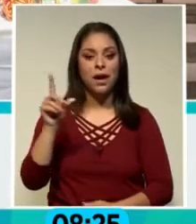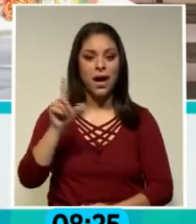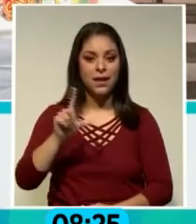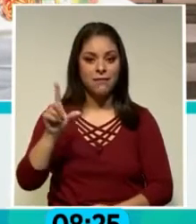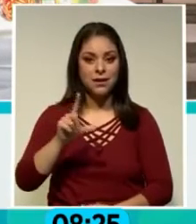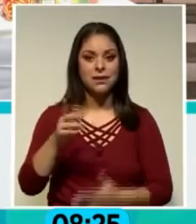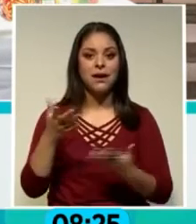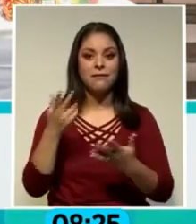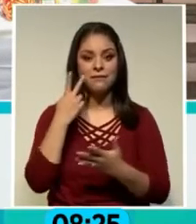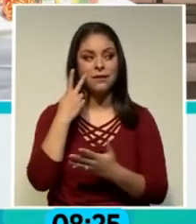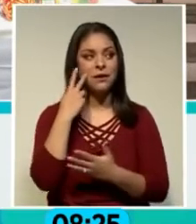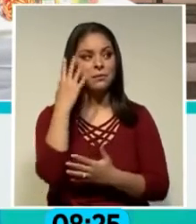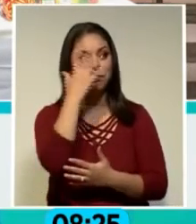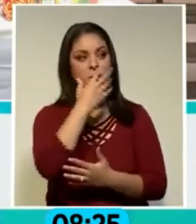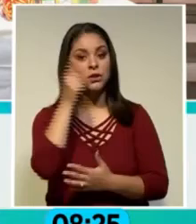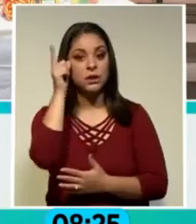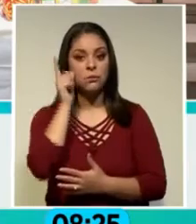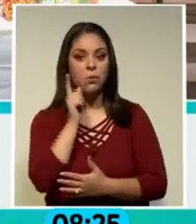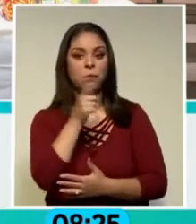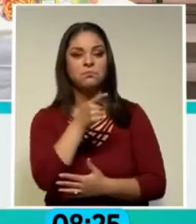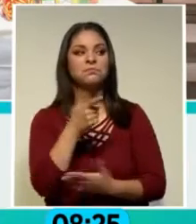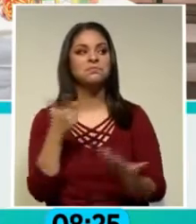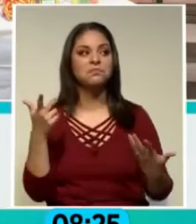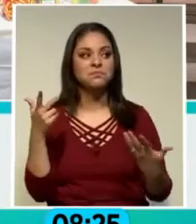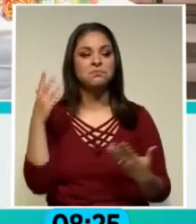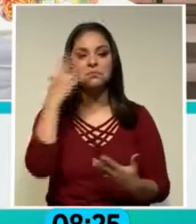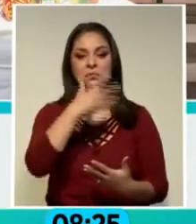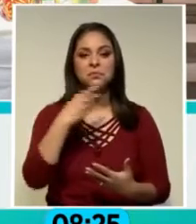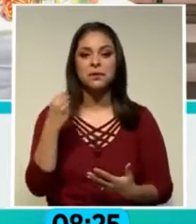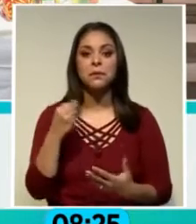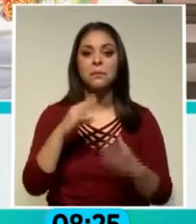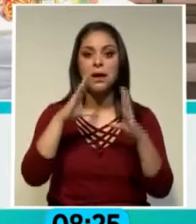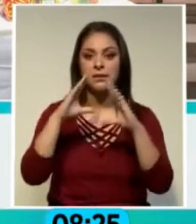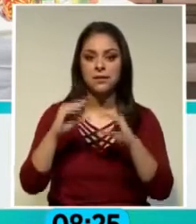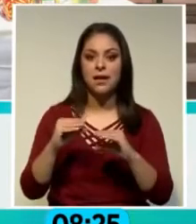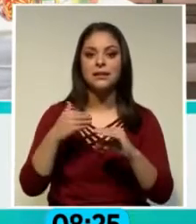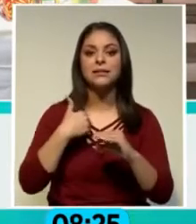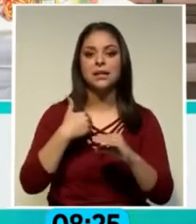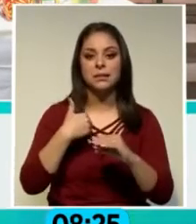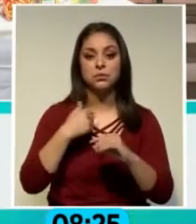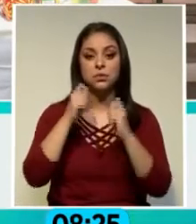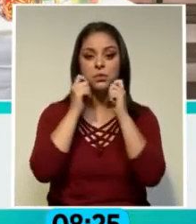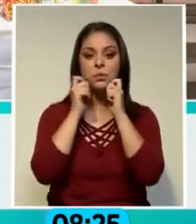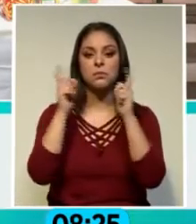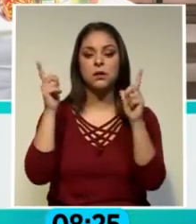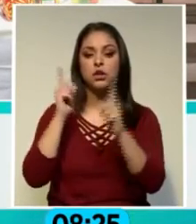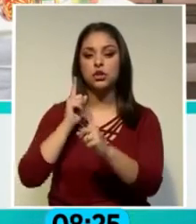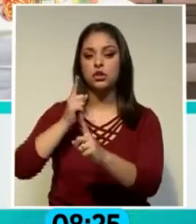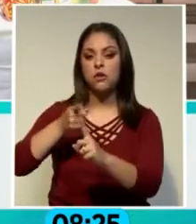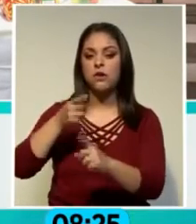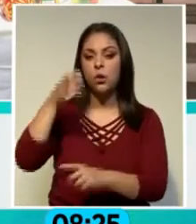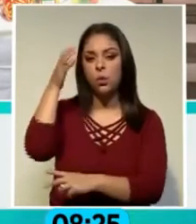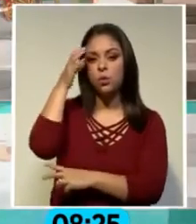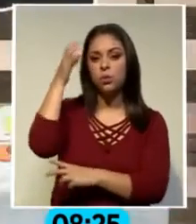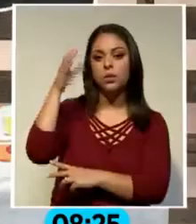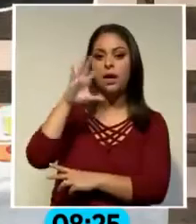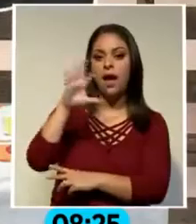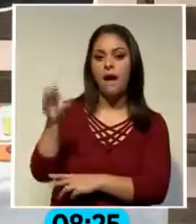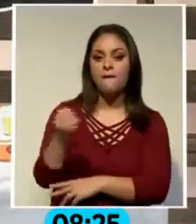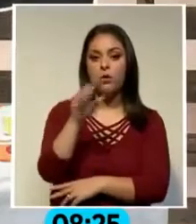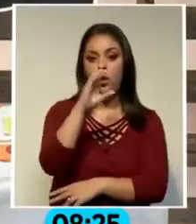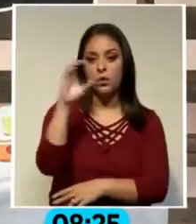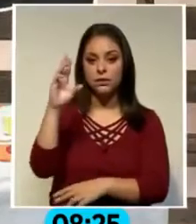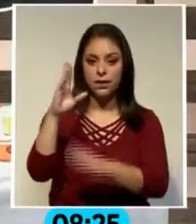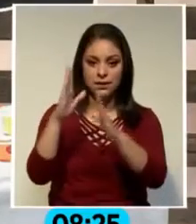¡Qué lindo! ¡Excelente! ¡Un aplauso! Más tarde tenemos una sorpresilla con respecto a la cultura afro-costarricense. ¡Excelente! ¡Listo, niña Ley!